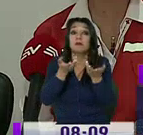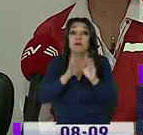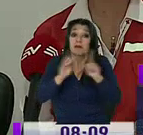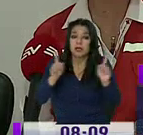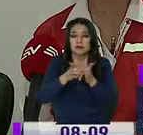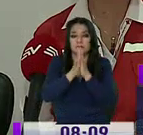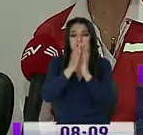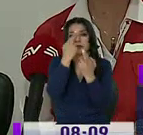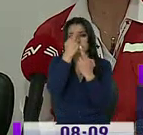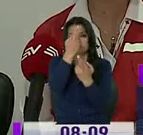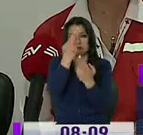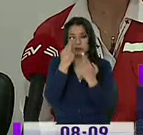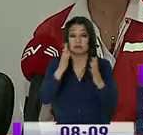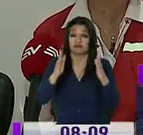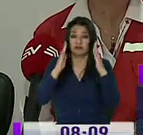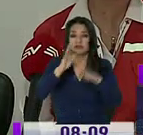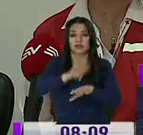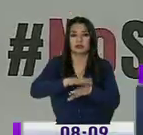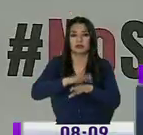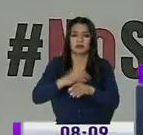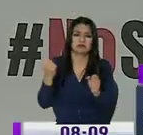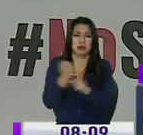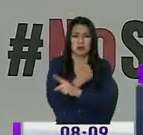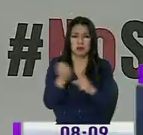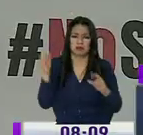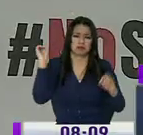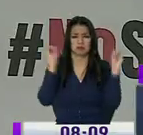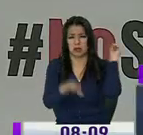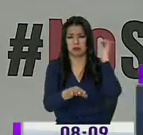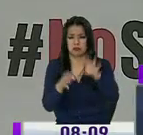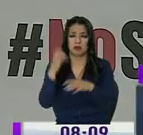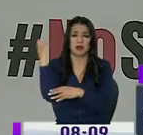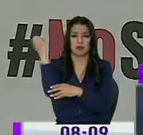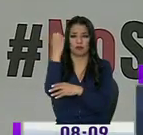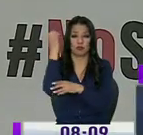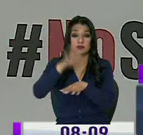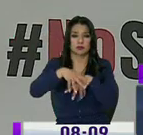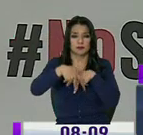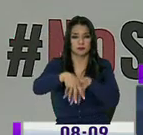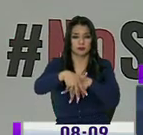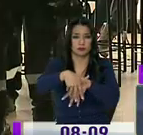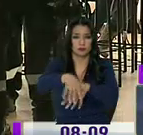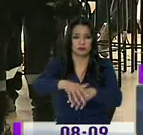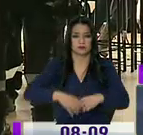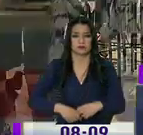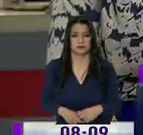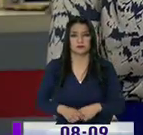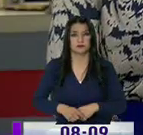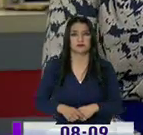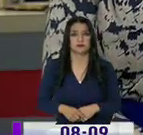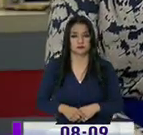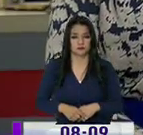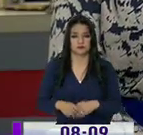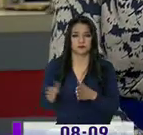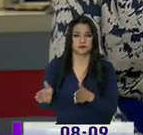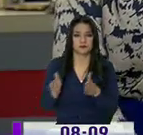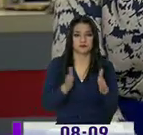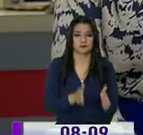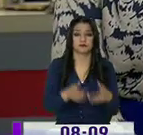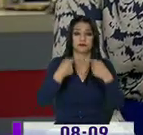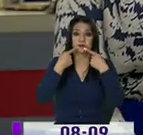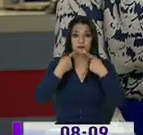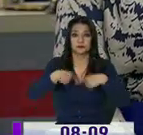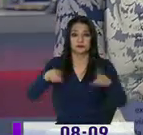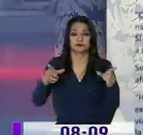atención se retoma tras las agresiones sufridas en medio de las protestas. Y a través de un comunicado,